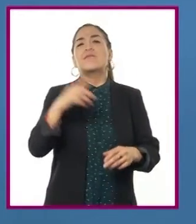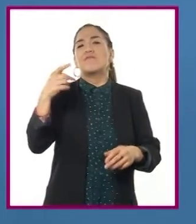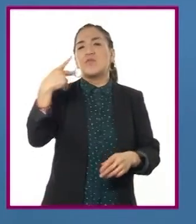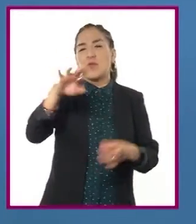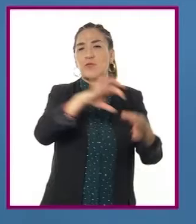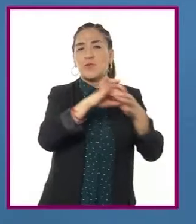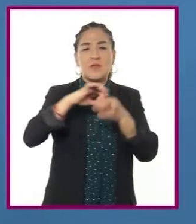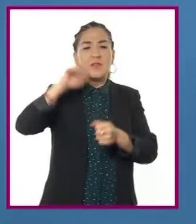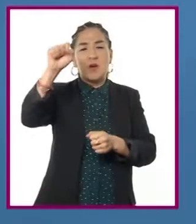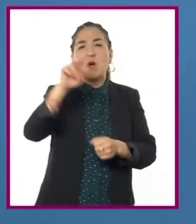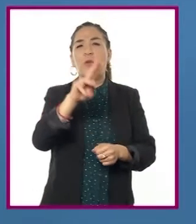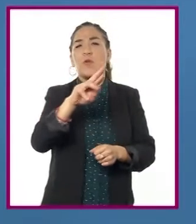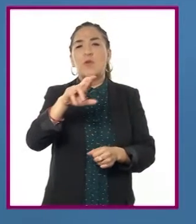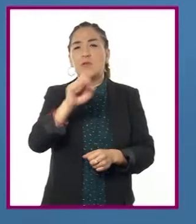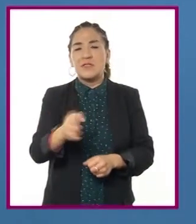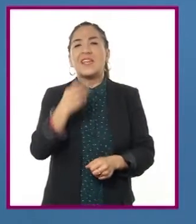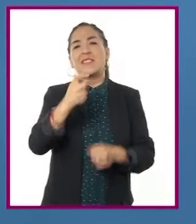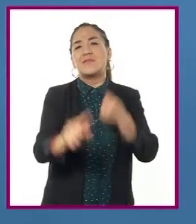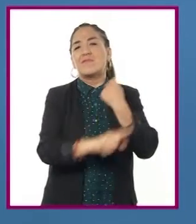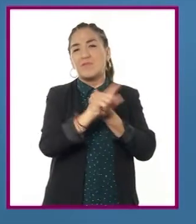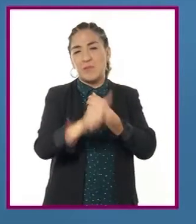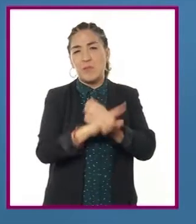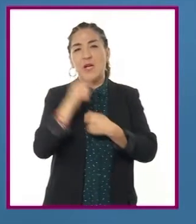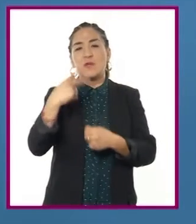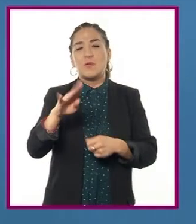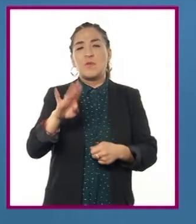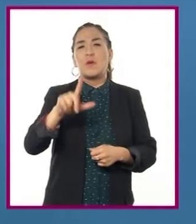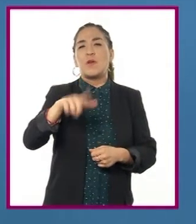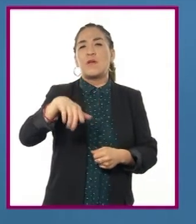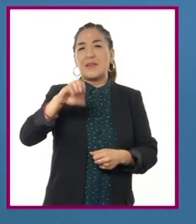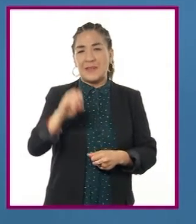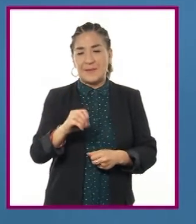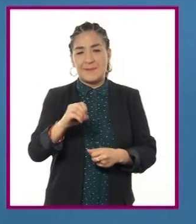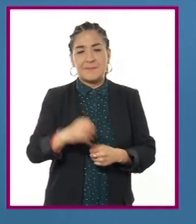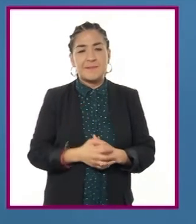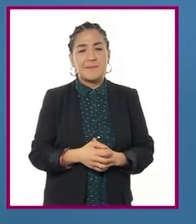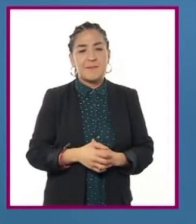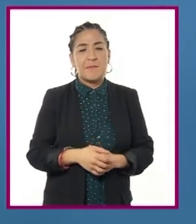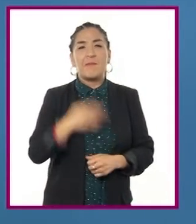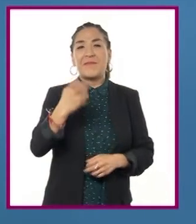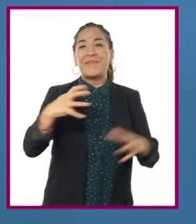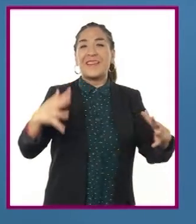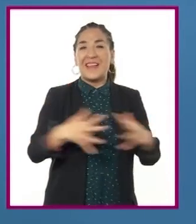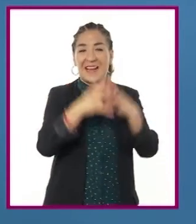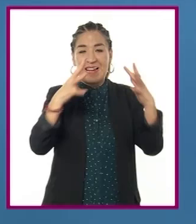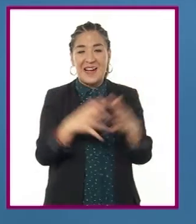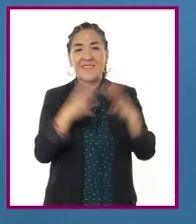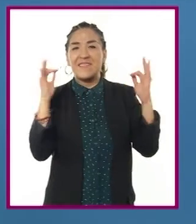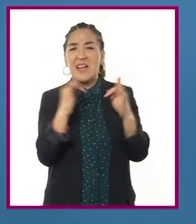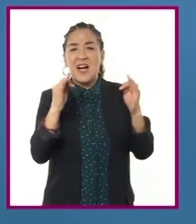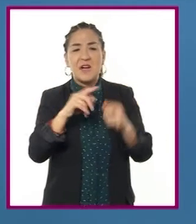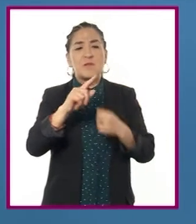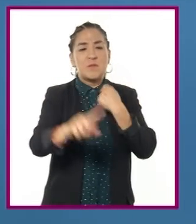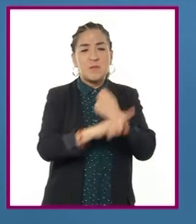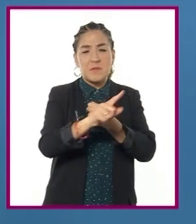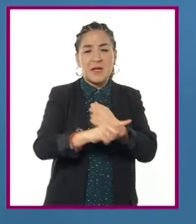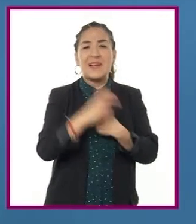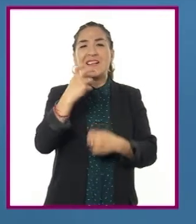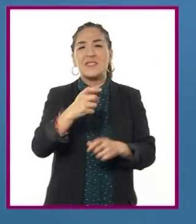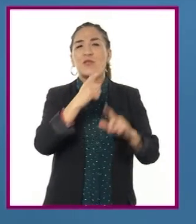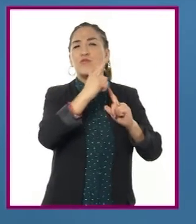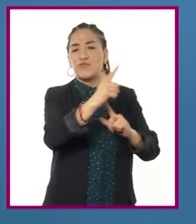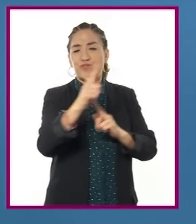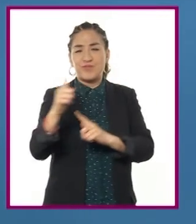los países que conformaban el bloque comunista. Hacia finales de la Guerra Fría, el avance en la carrera